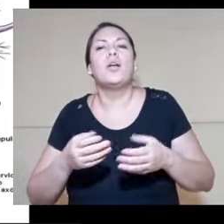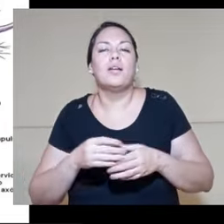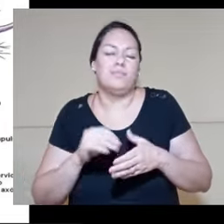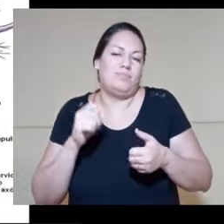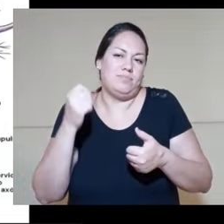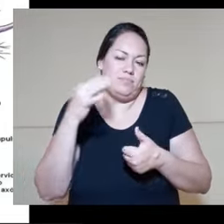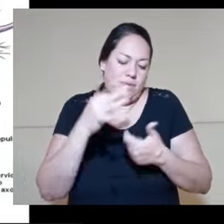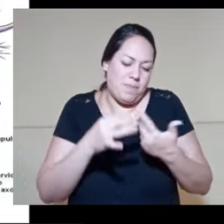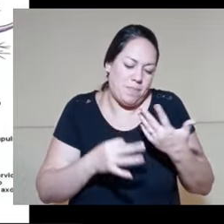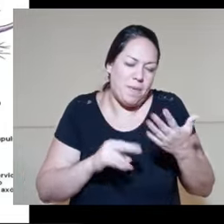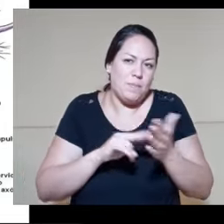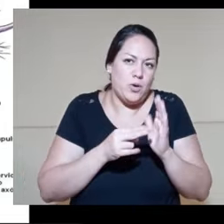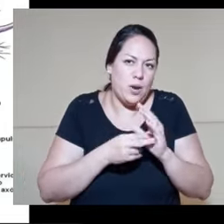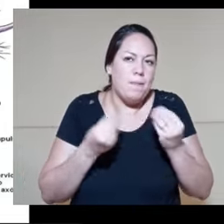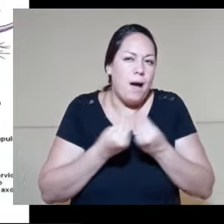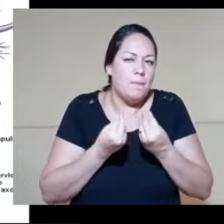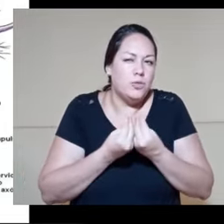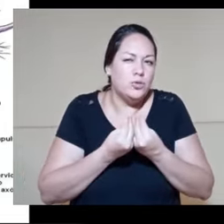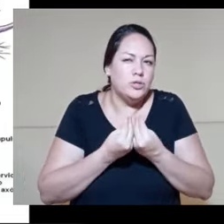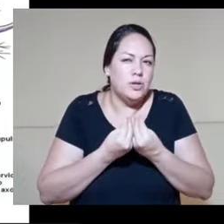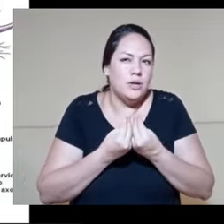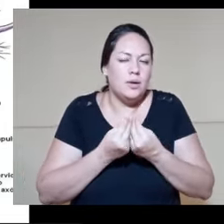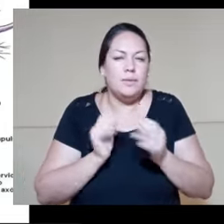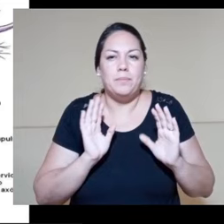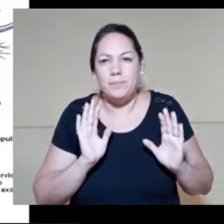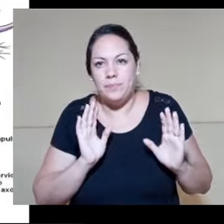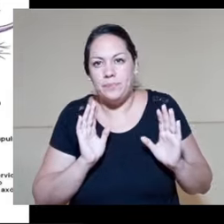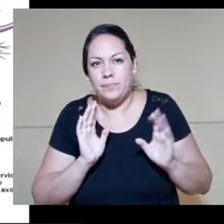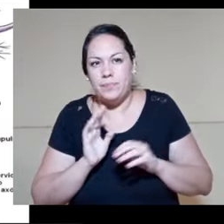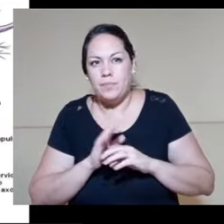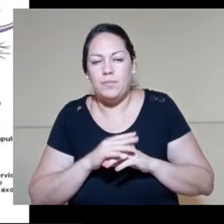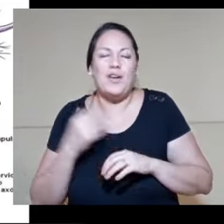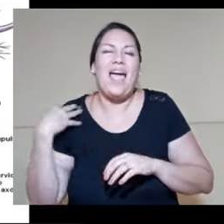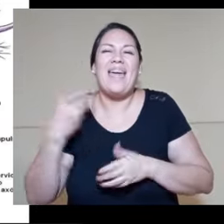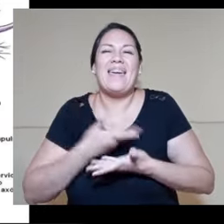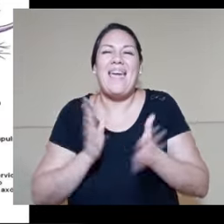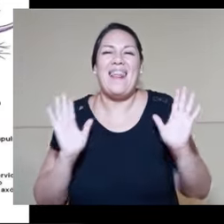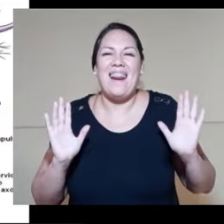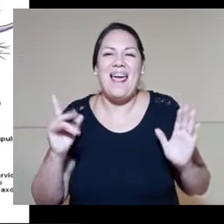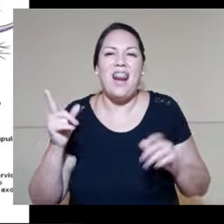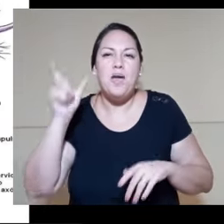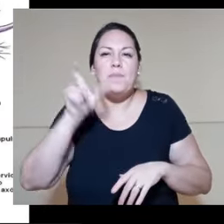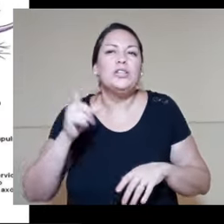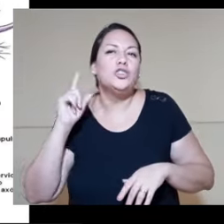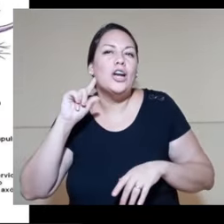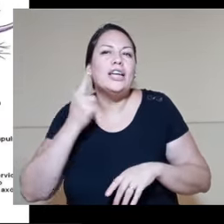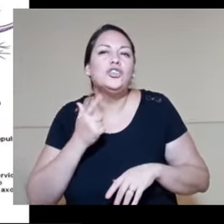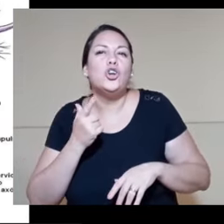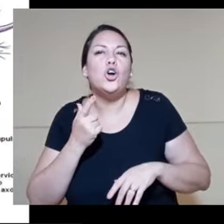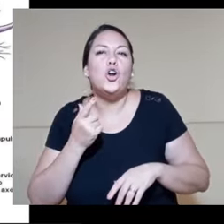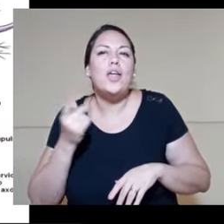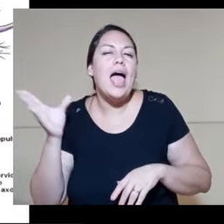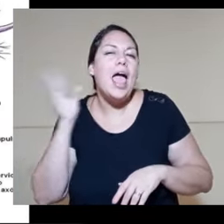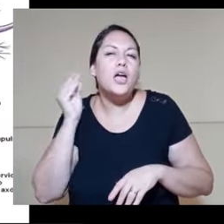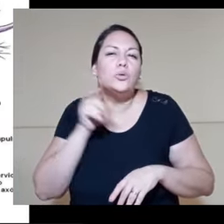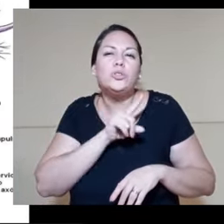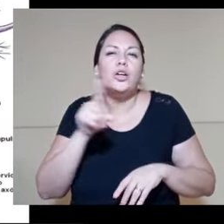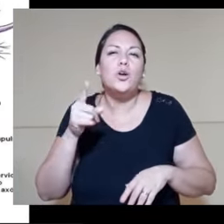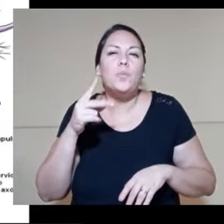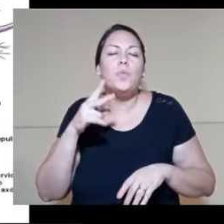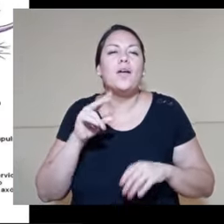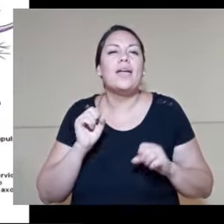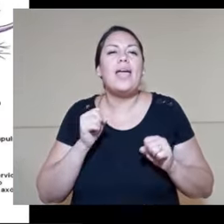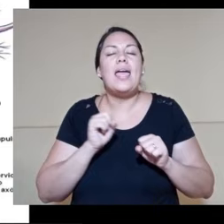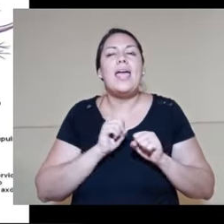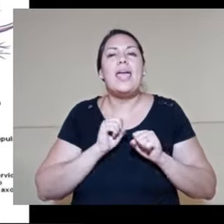¿por qué no escucha? Pueden ser muchas las causas de sordera, pero haciéndoselos así, en general, el sordo, ¿por qué no escucha?